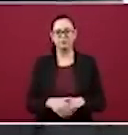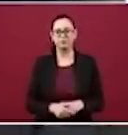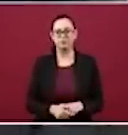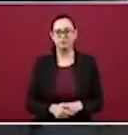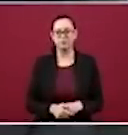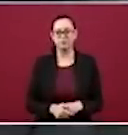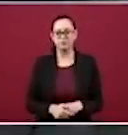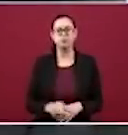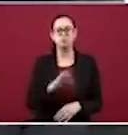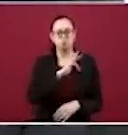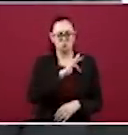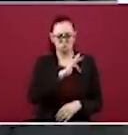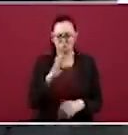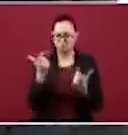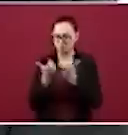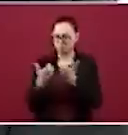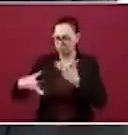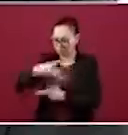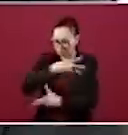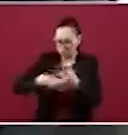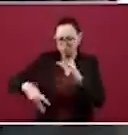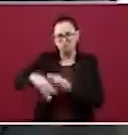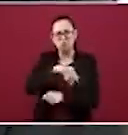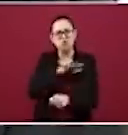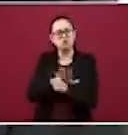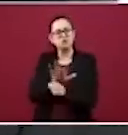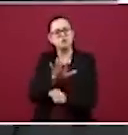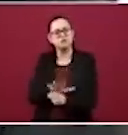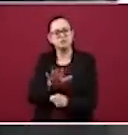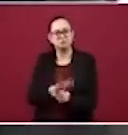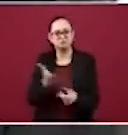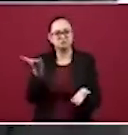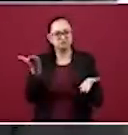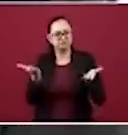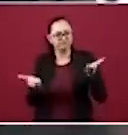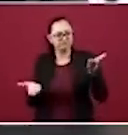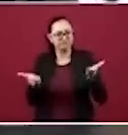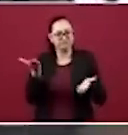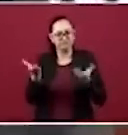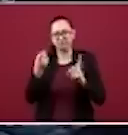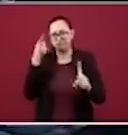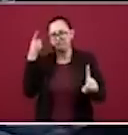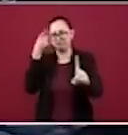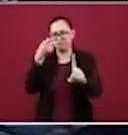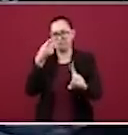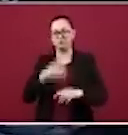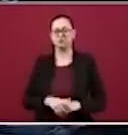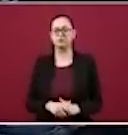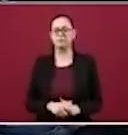tener finanzas públicas sanas y en equilibrio. Ese es el propósito.